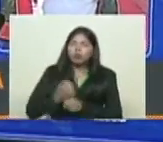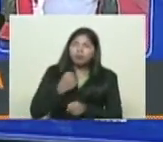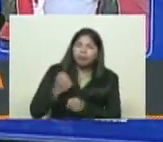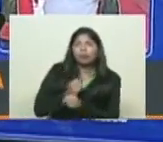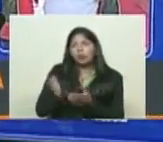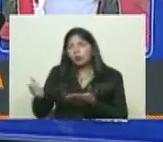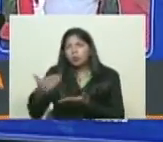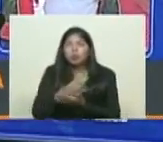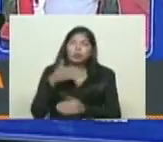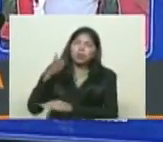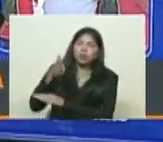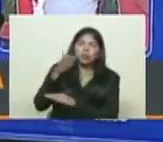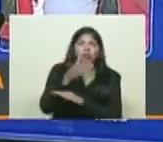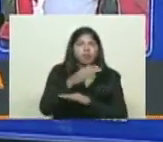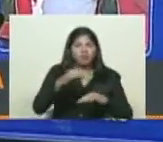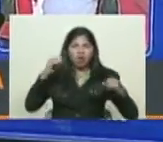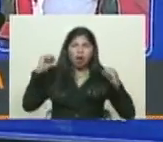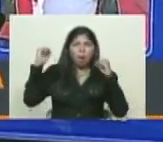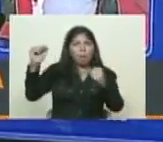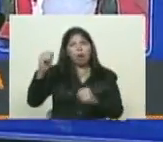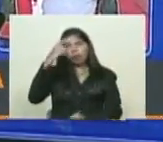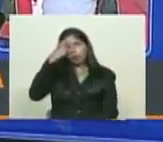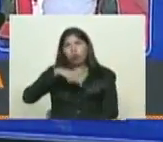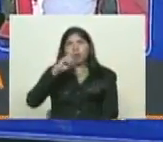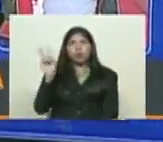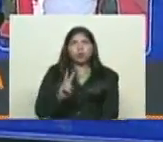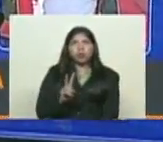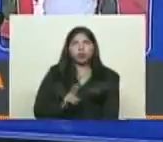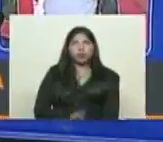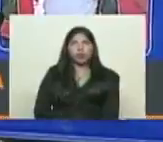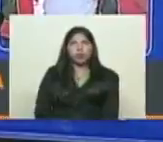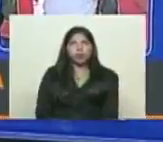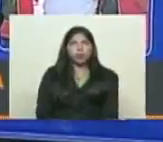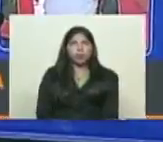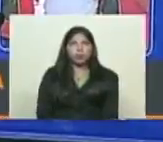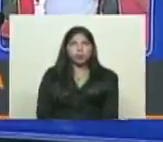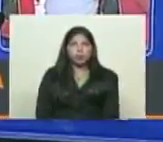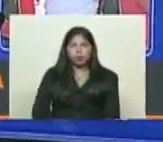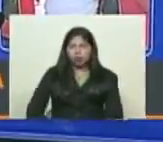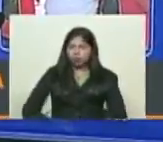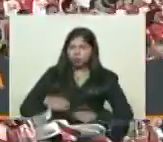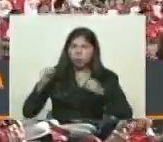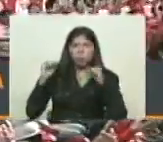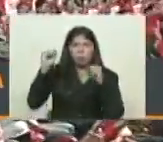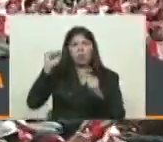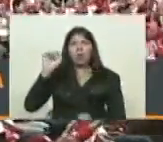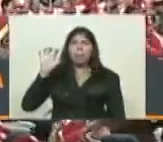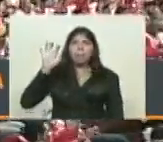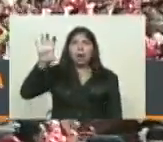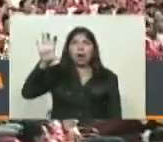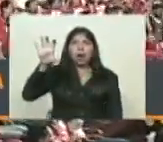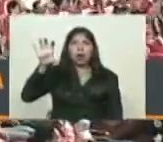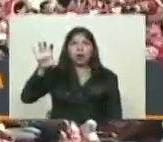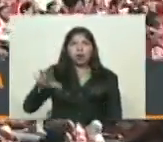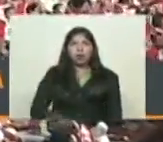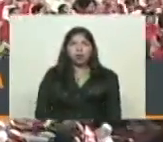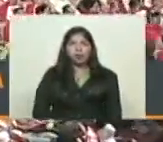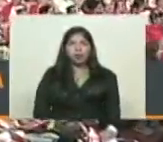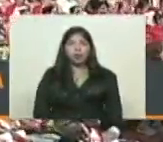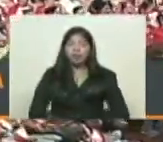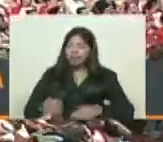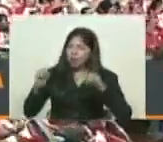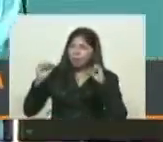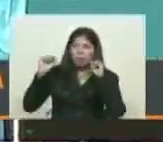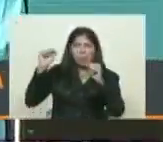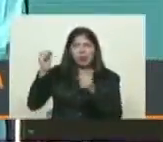soñamos. ¡Que viva Somos Venezuela! ¡Viva! ¡Que viva la patria! ¡Viva! ¡Que viva